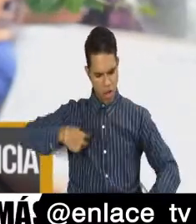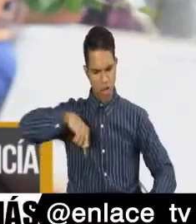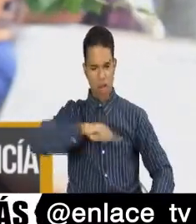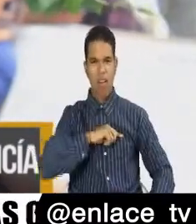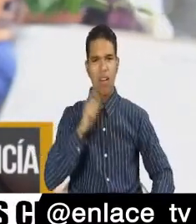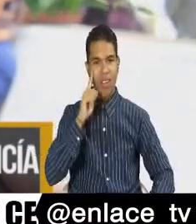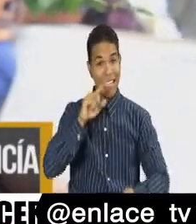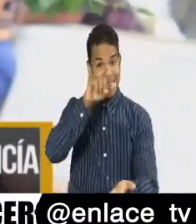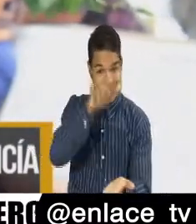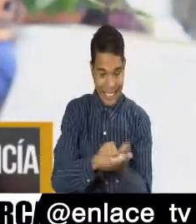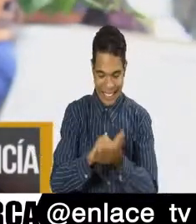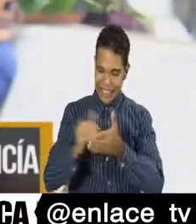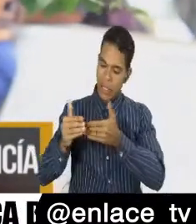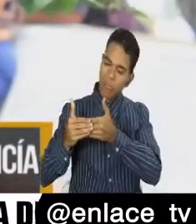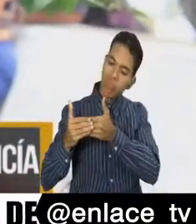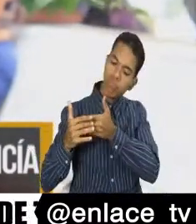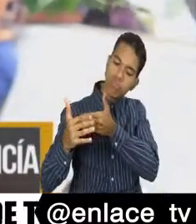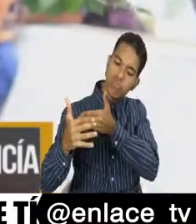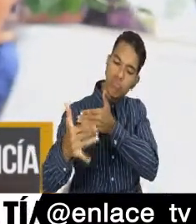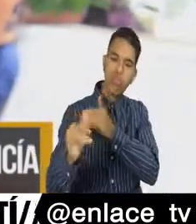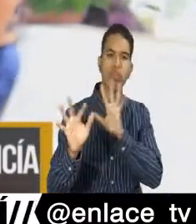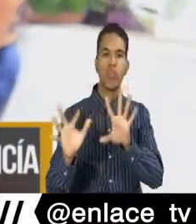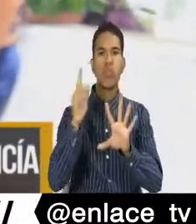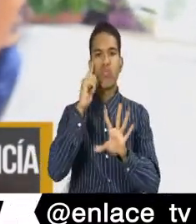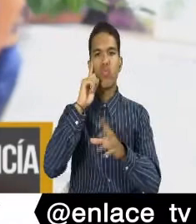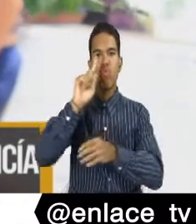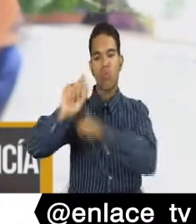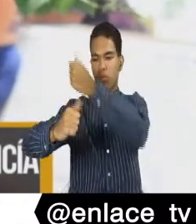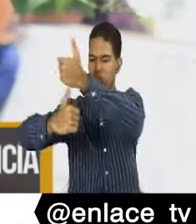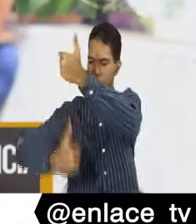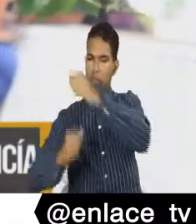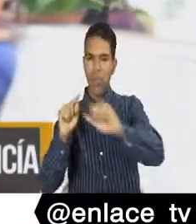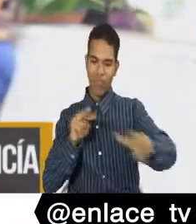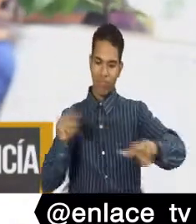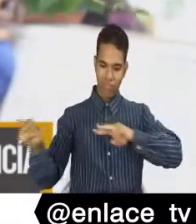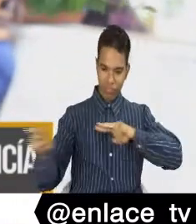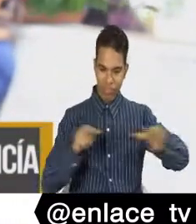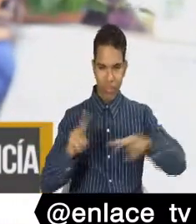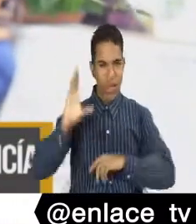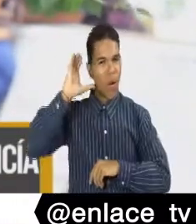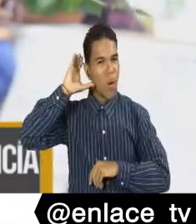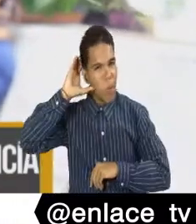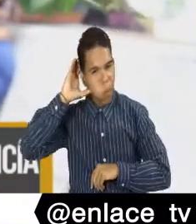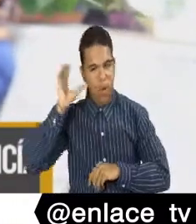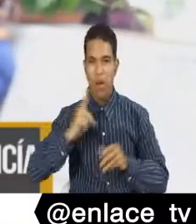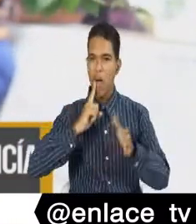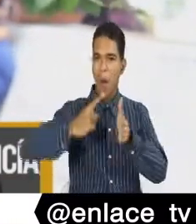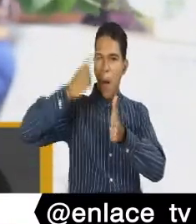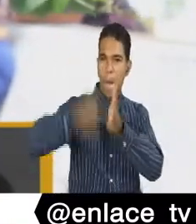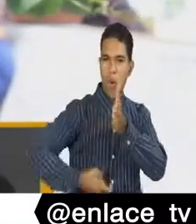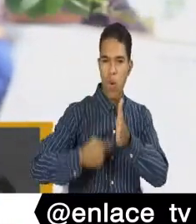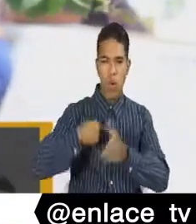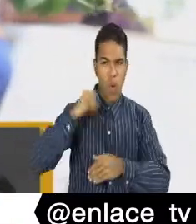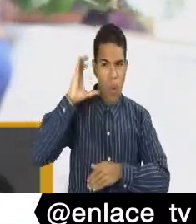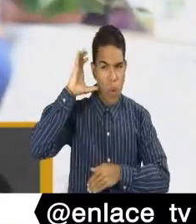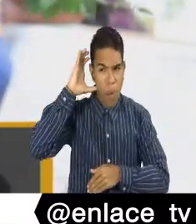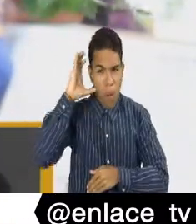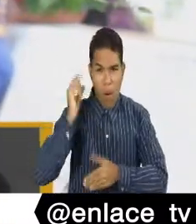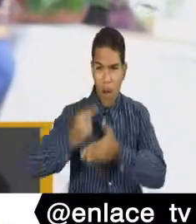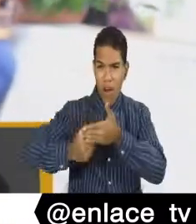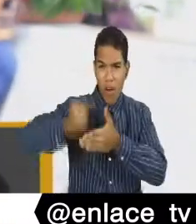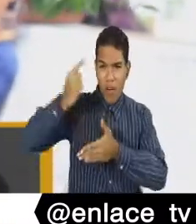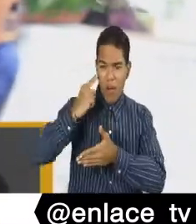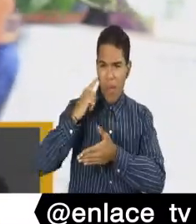han adelantado ya las situaciones administrativas, la cuenta ya está generada para una vez se comiencen a hacer los